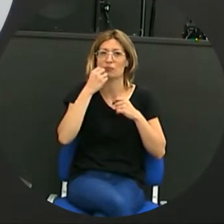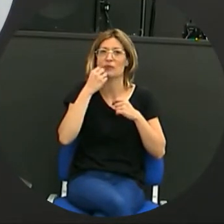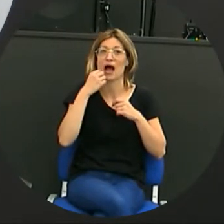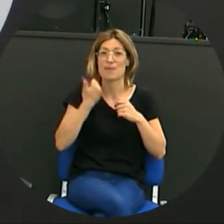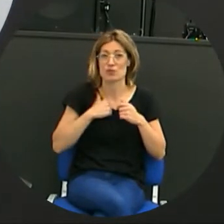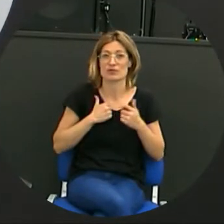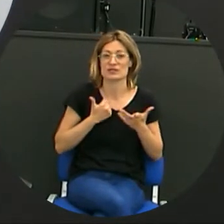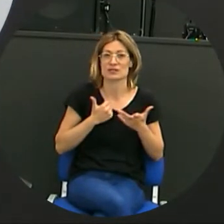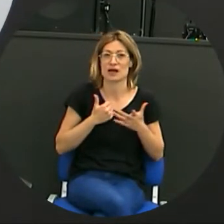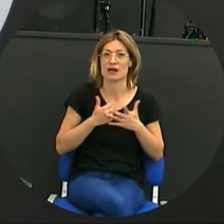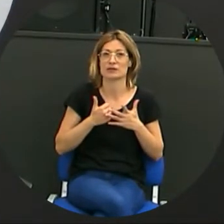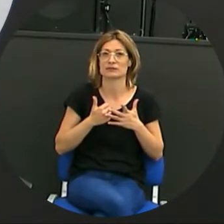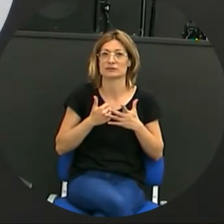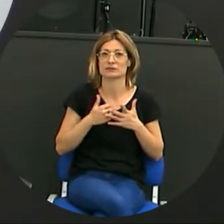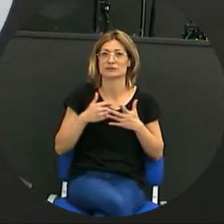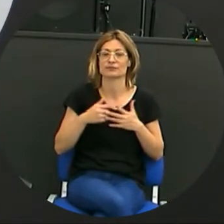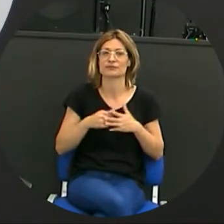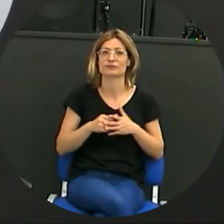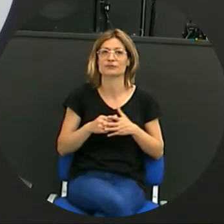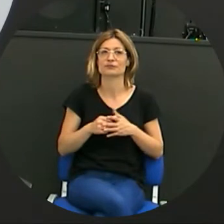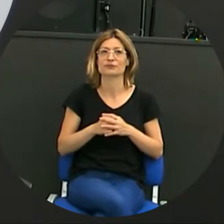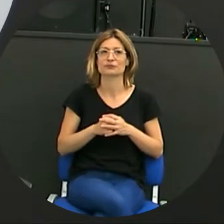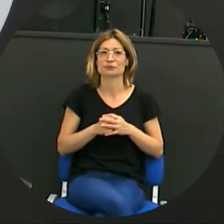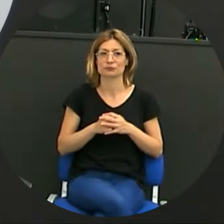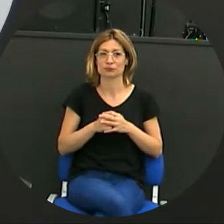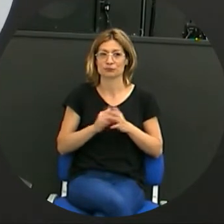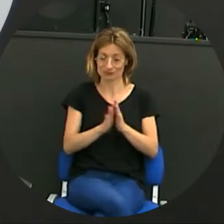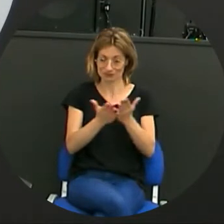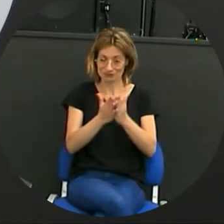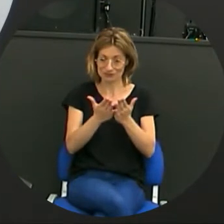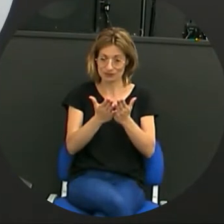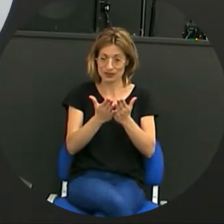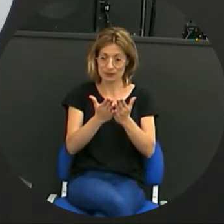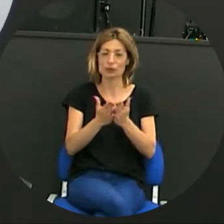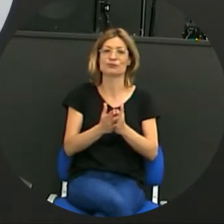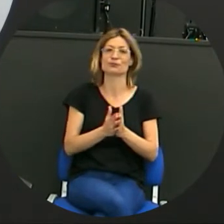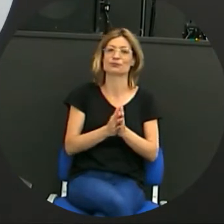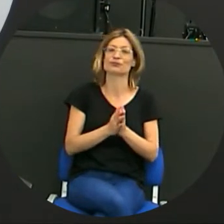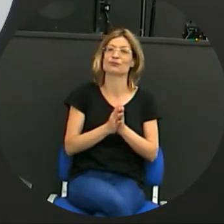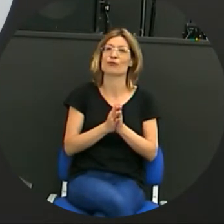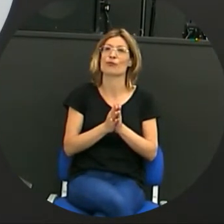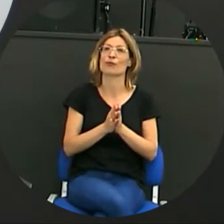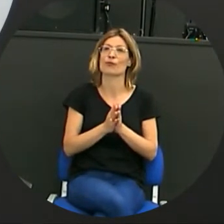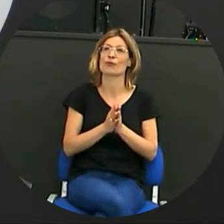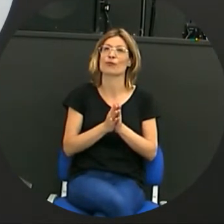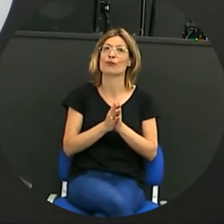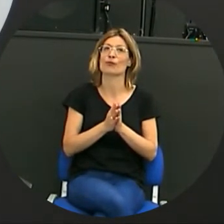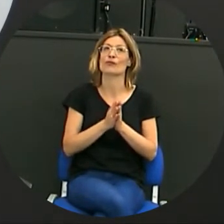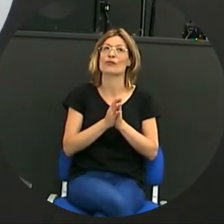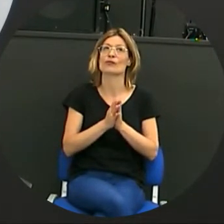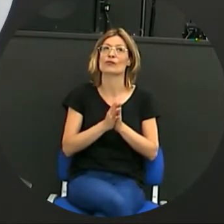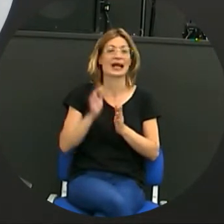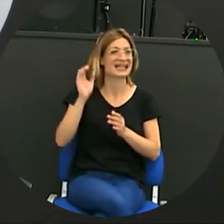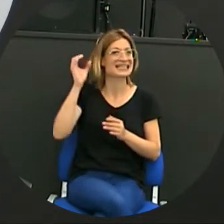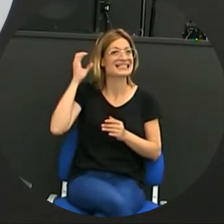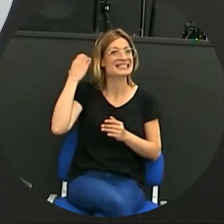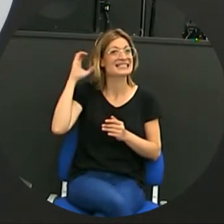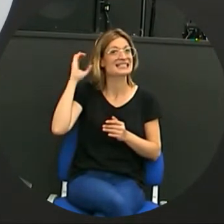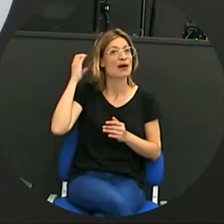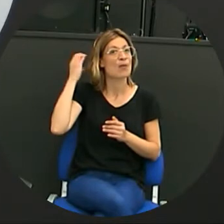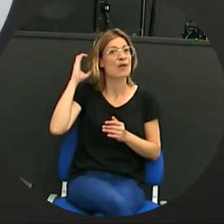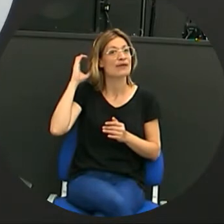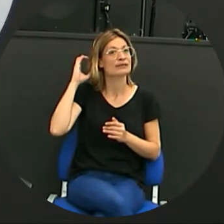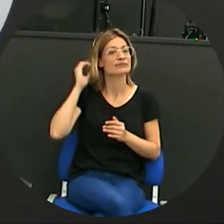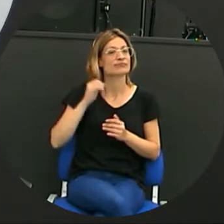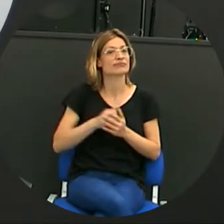gozarse y regocijarse, no solo como vemos en el libro de Samuel con el cántico de Ana, sino a través de la historia de su propio